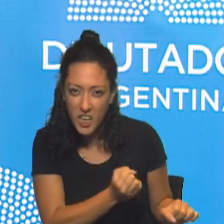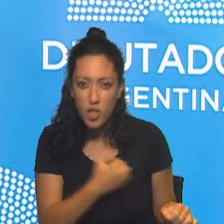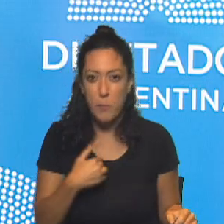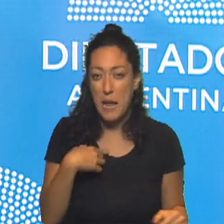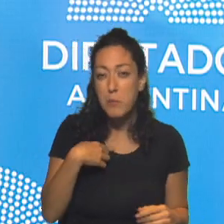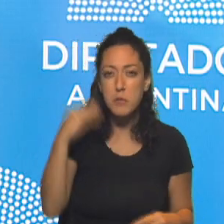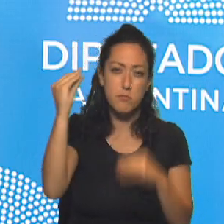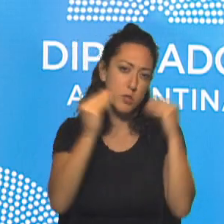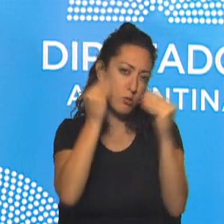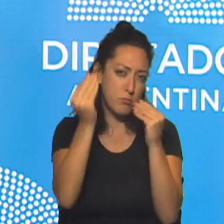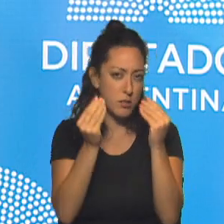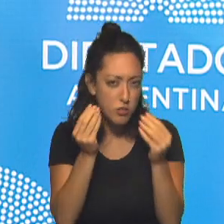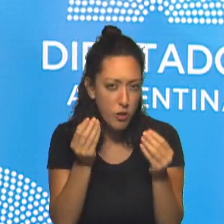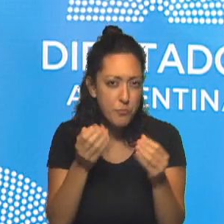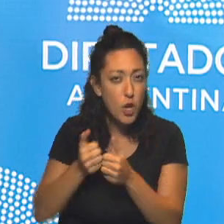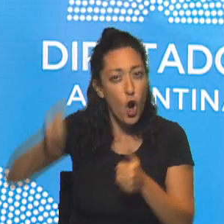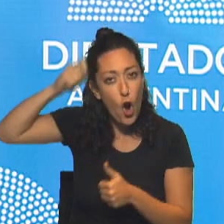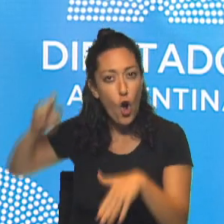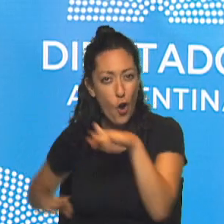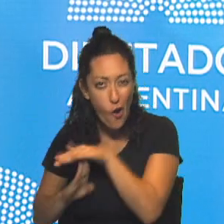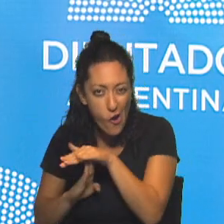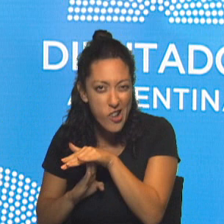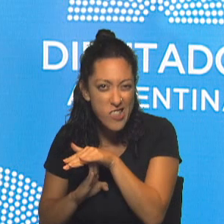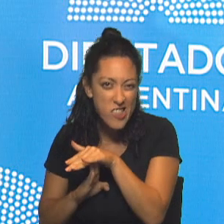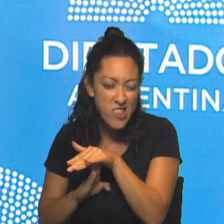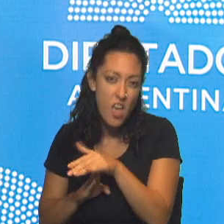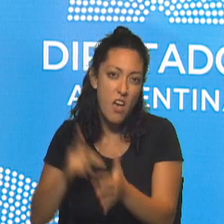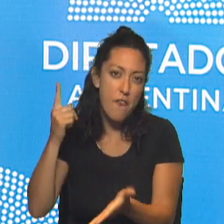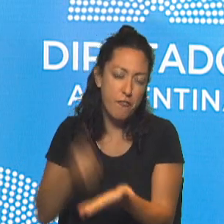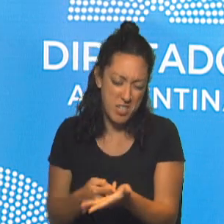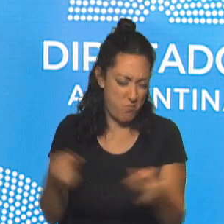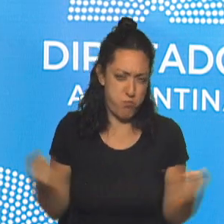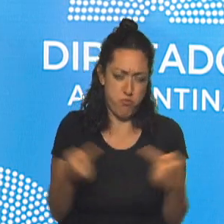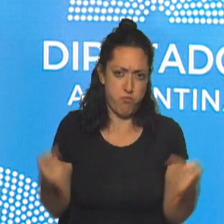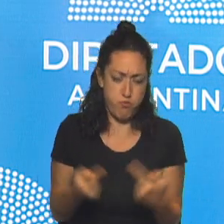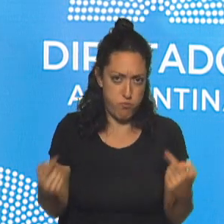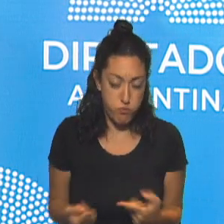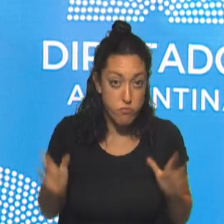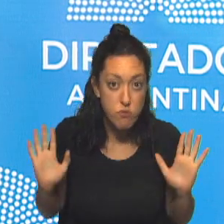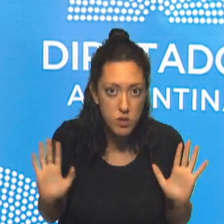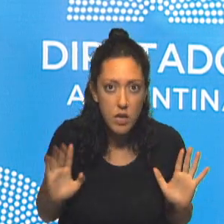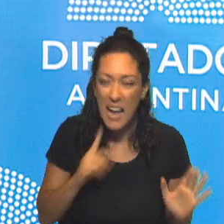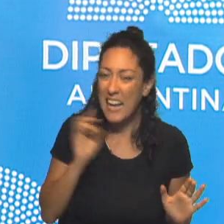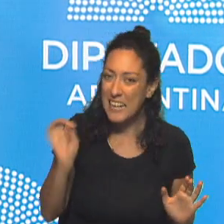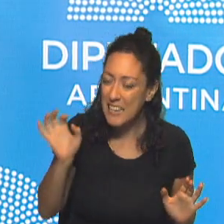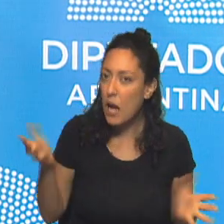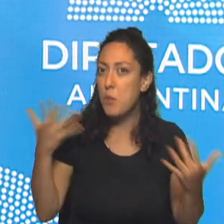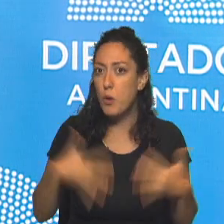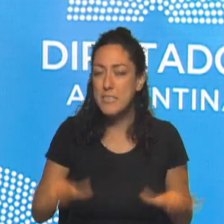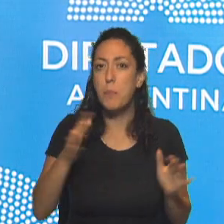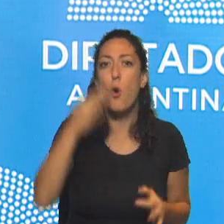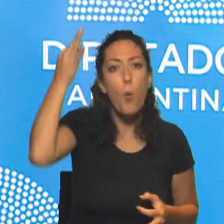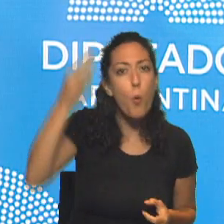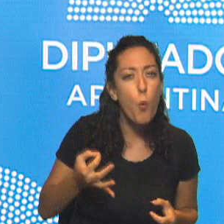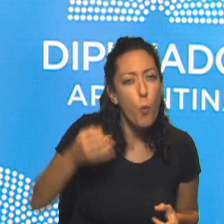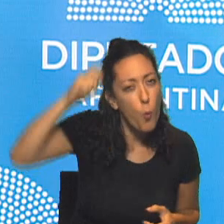preocupación. Tenemos una corte a la que a nosotros nos tocó también tener fallos adversos, uno la puede criticar, pero tenemos jueces serios y